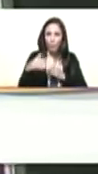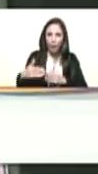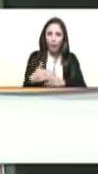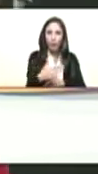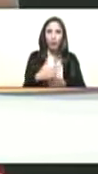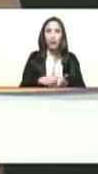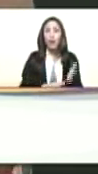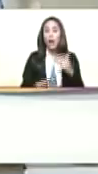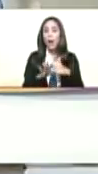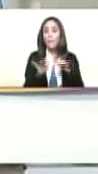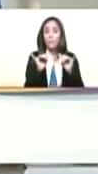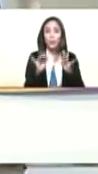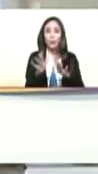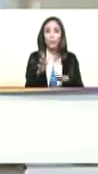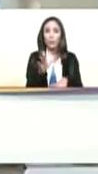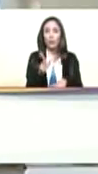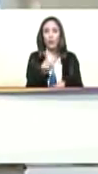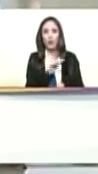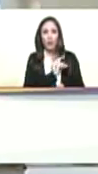enero, febrero, marzo, por ahí.